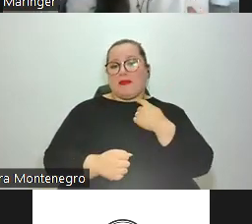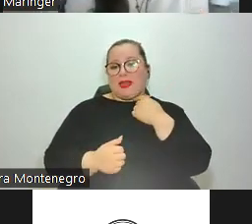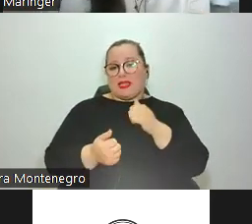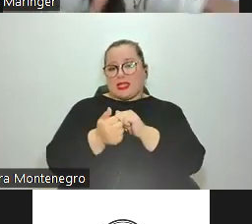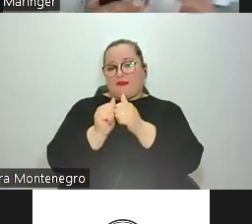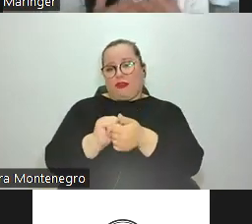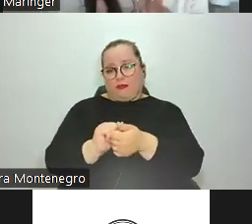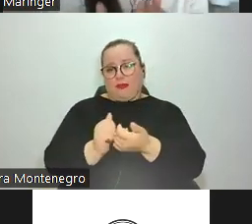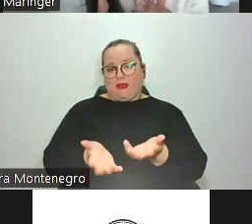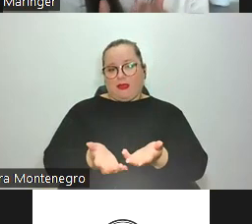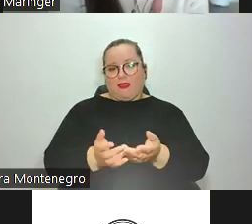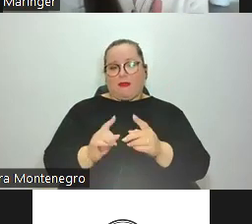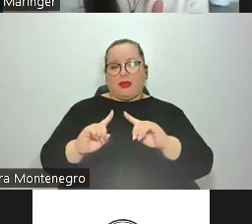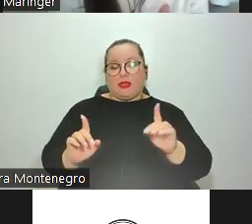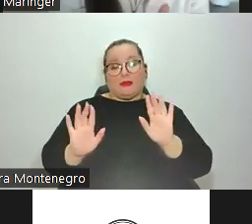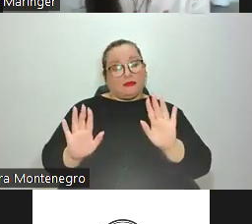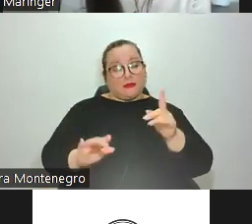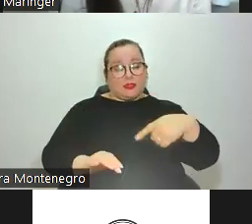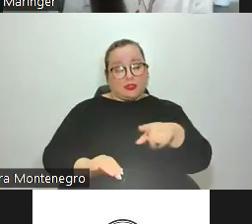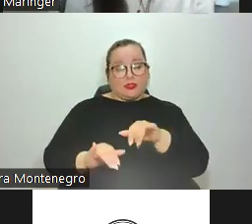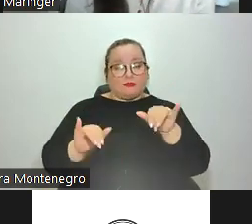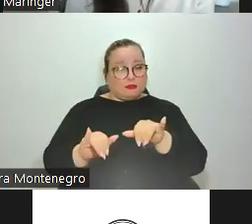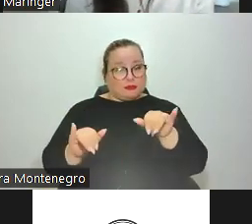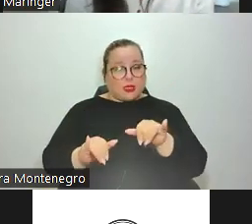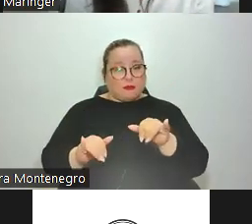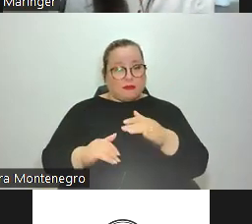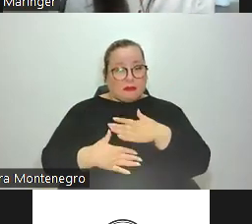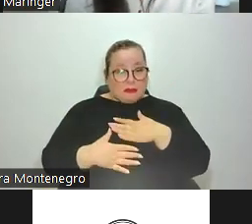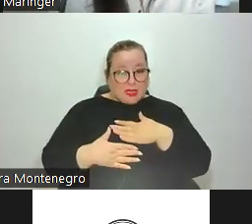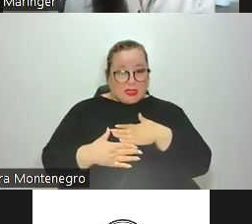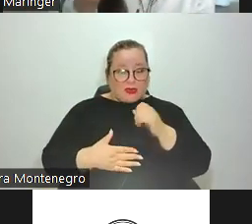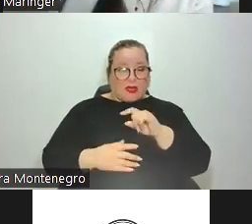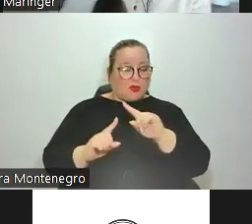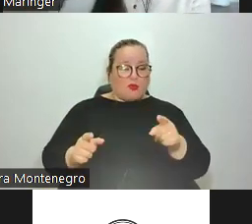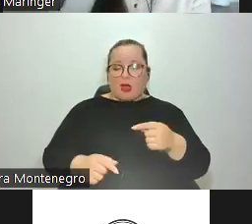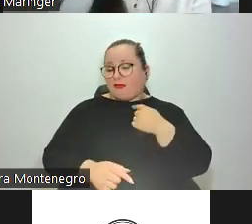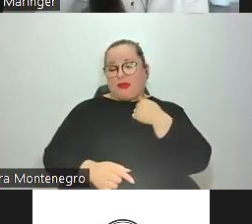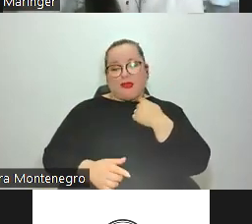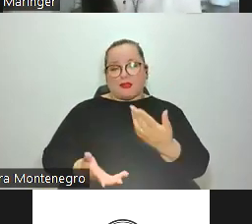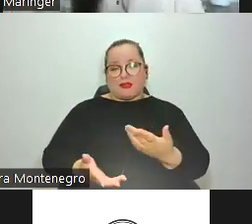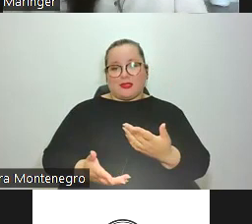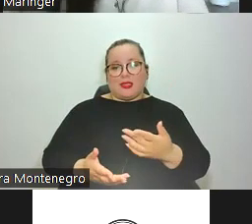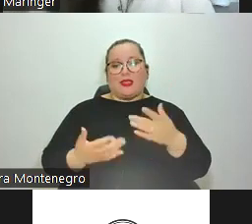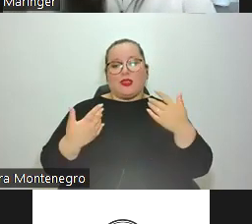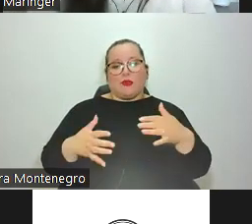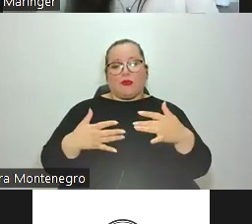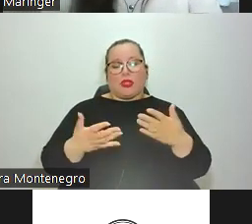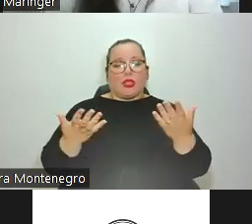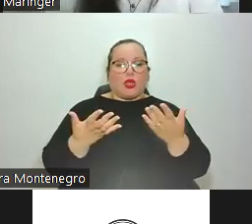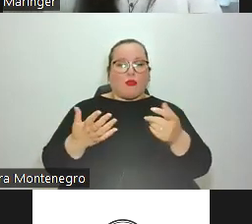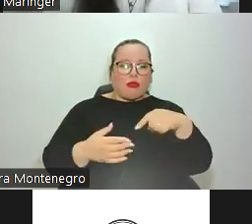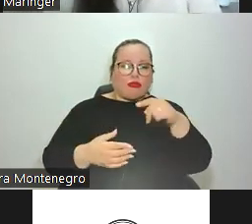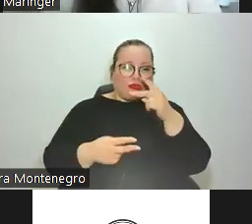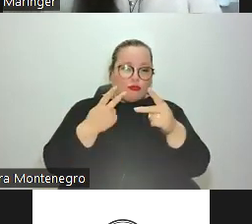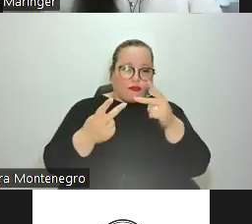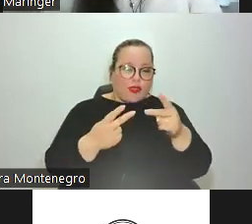transforma. Pero si nos quedamos en el miedo, van a seguir siendo amenazas. Y fundamental aquí el tema de cómo uno ve las